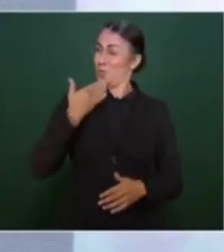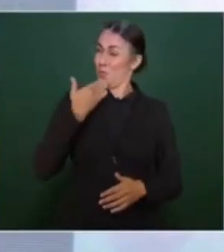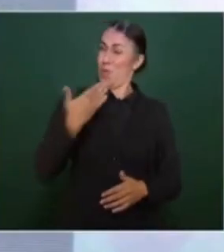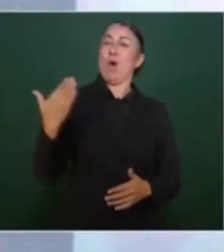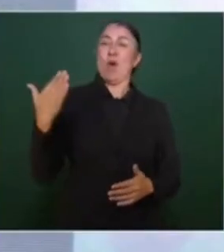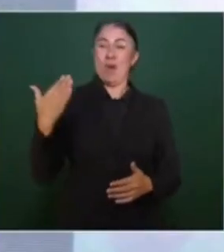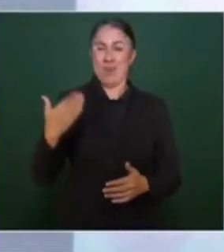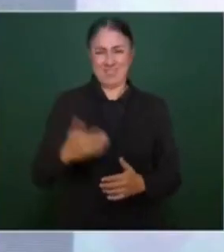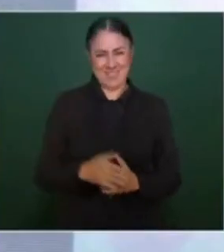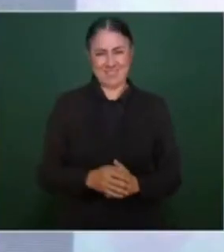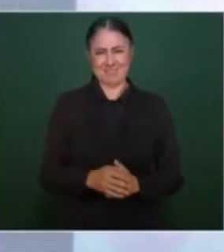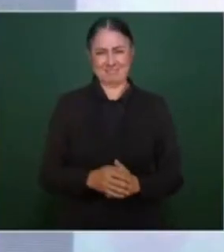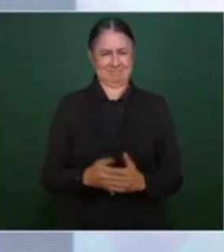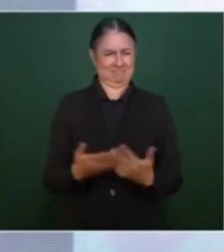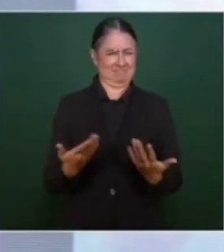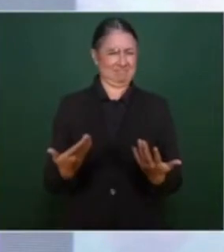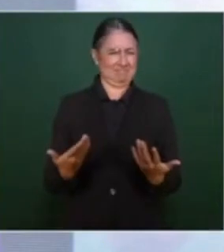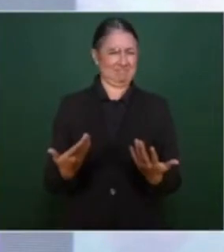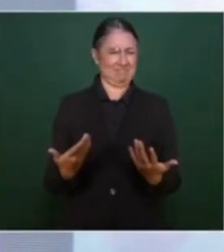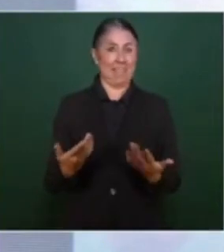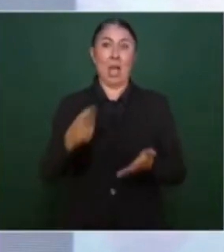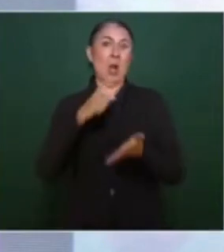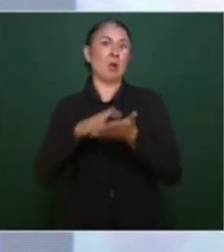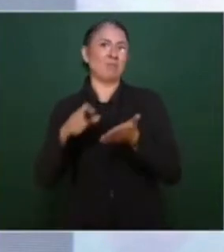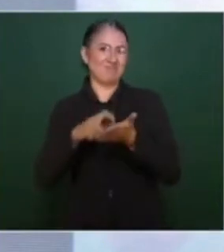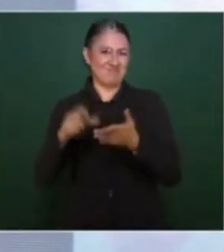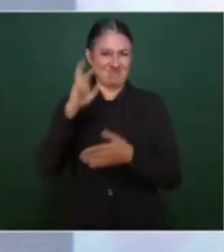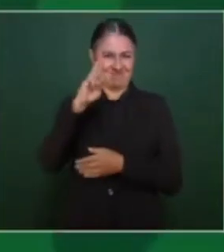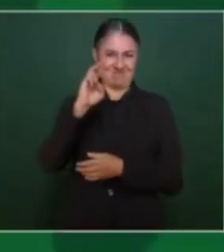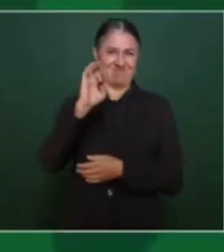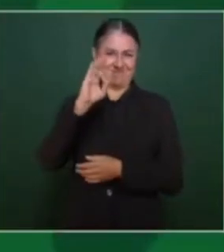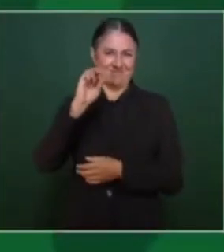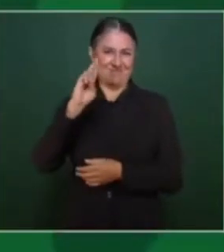Y a comprar Reforma.